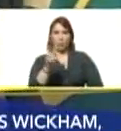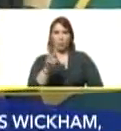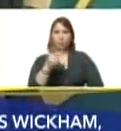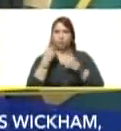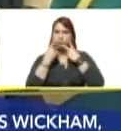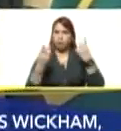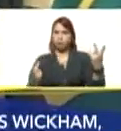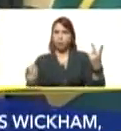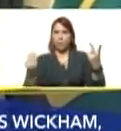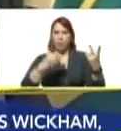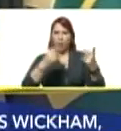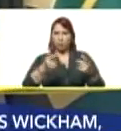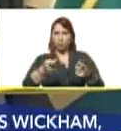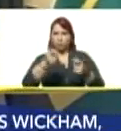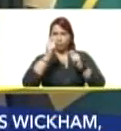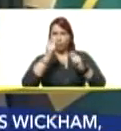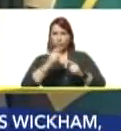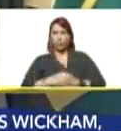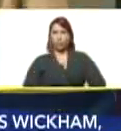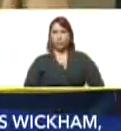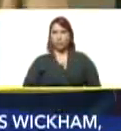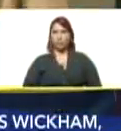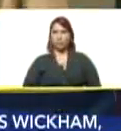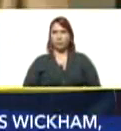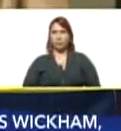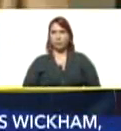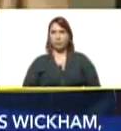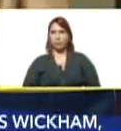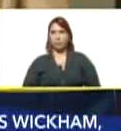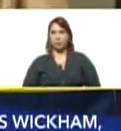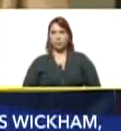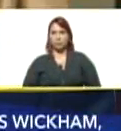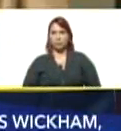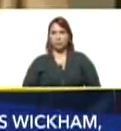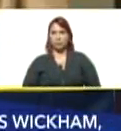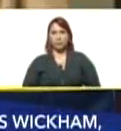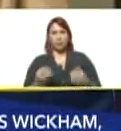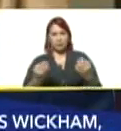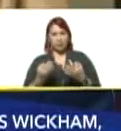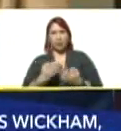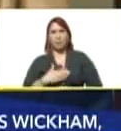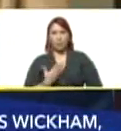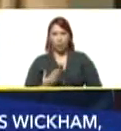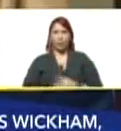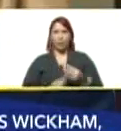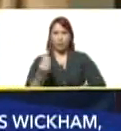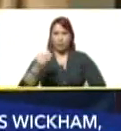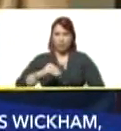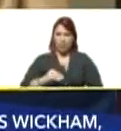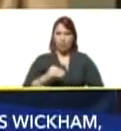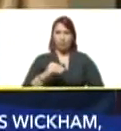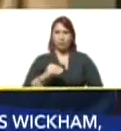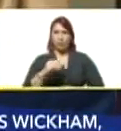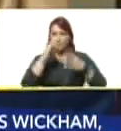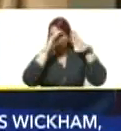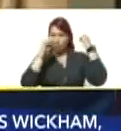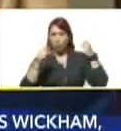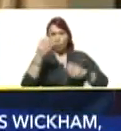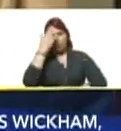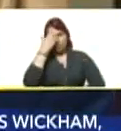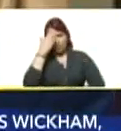más preciso. Siempre se puede hacer más, embajador. Y sé que